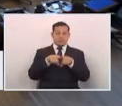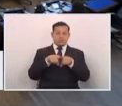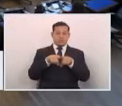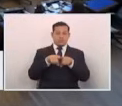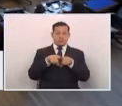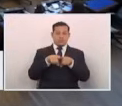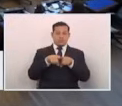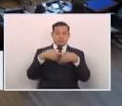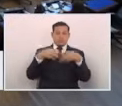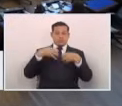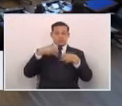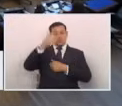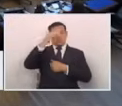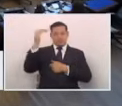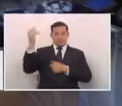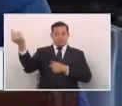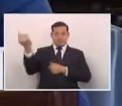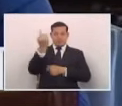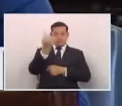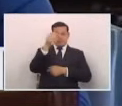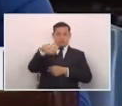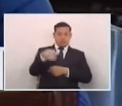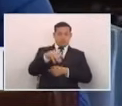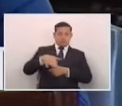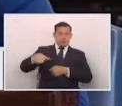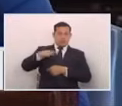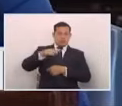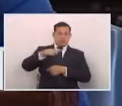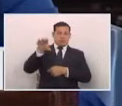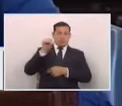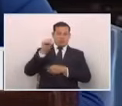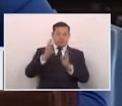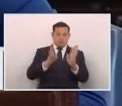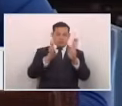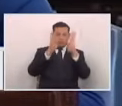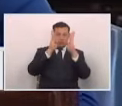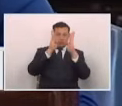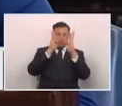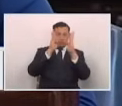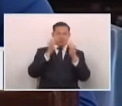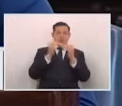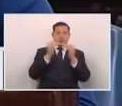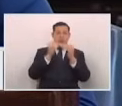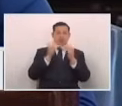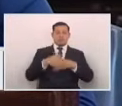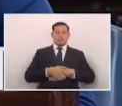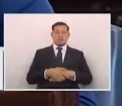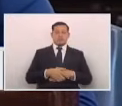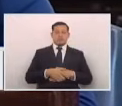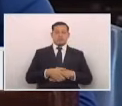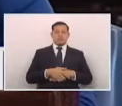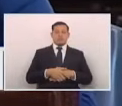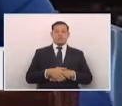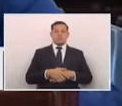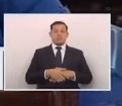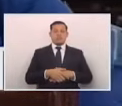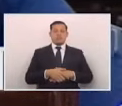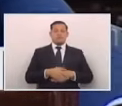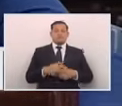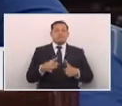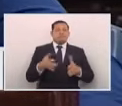de la diáspora también, que se hacen presente y que también nos sintonizan, que están pendientes. ¿Qué podemos